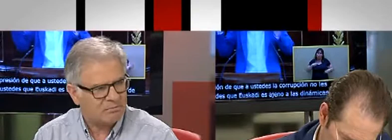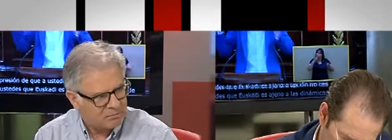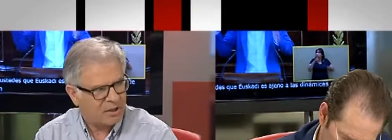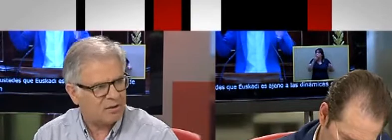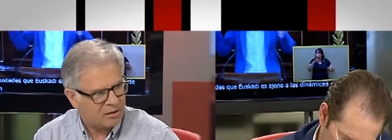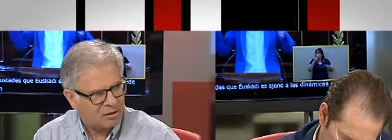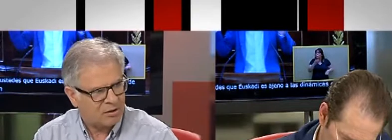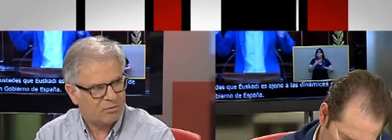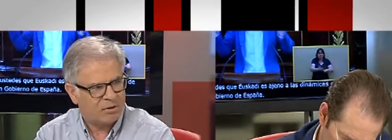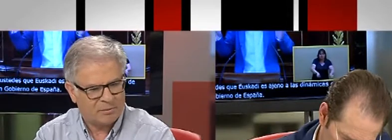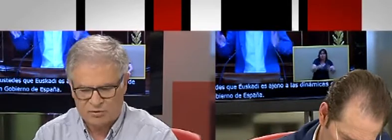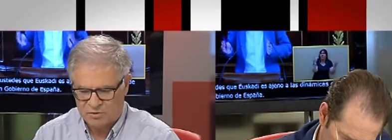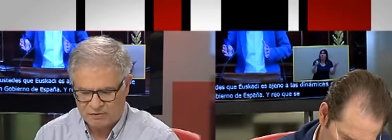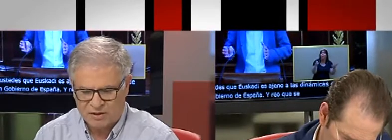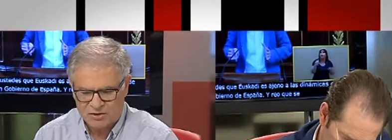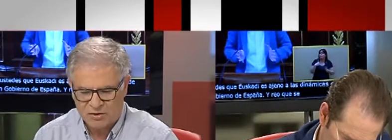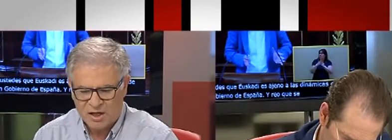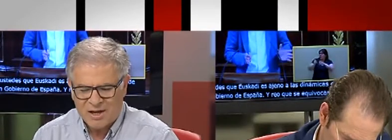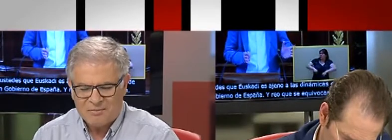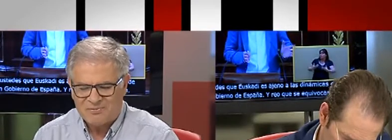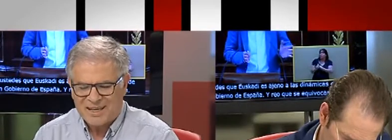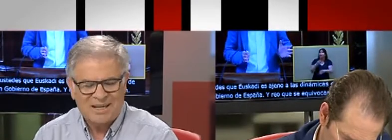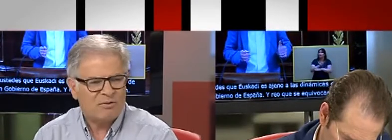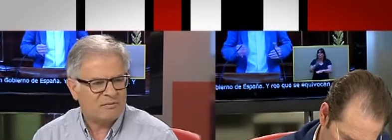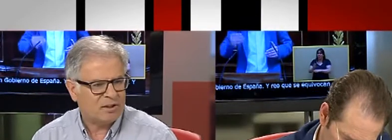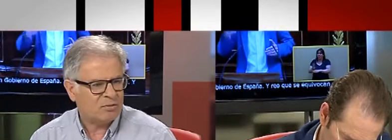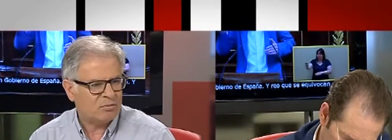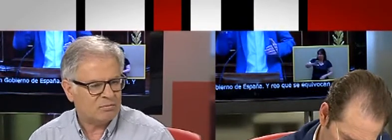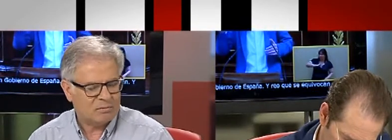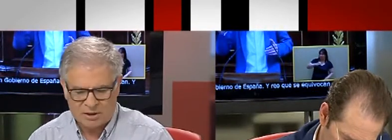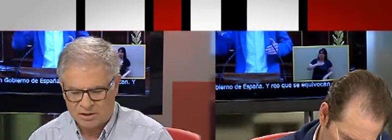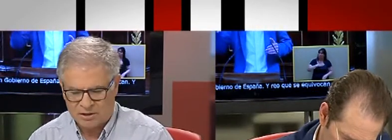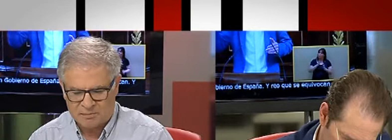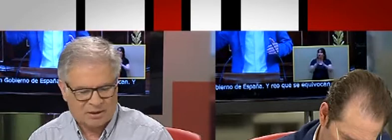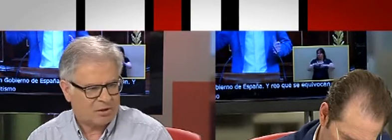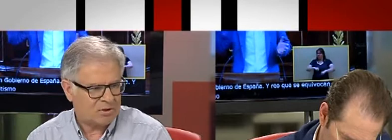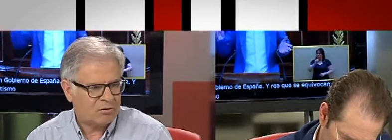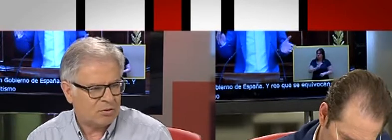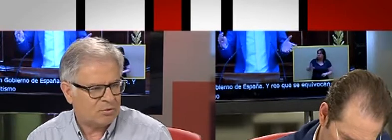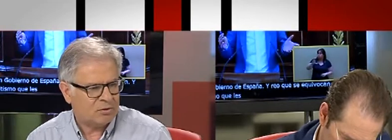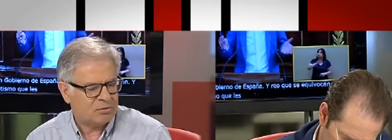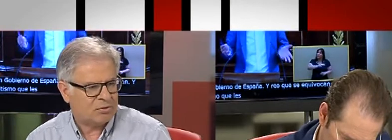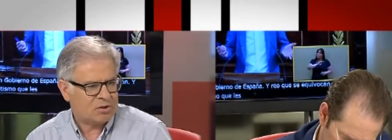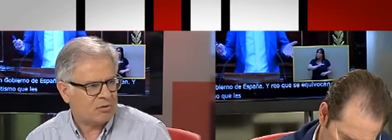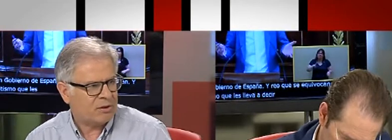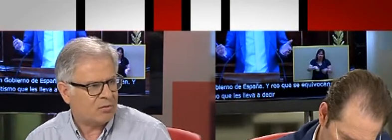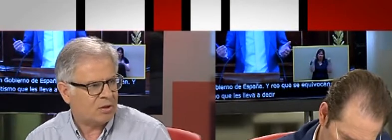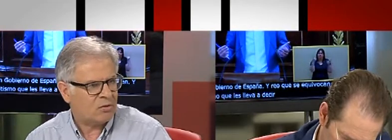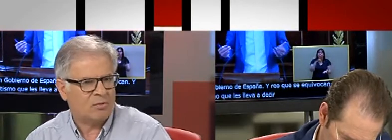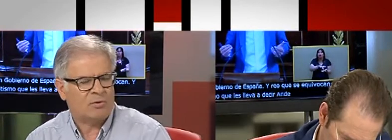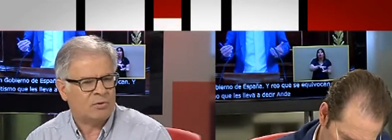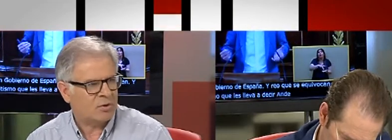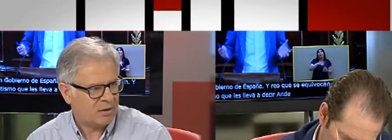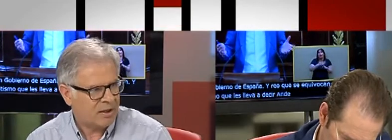tengo elementos diferentes que un referéndum pactamos algo como de escocia o